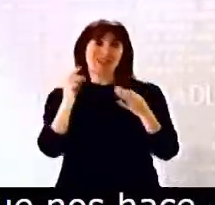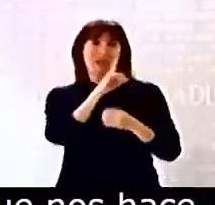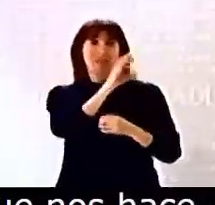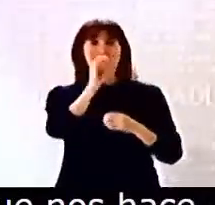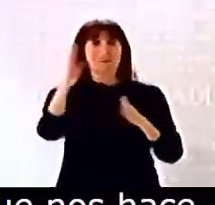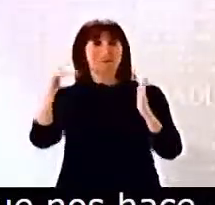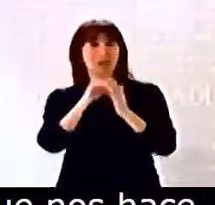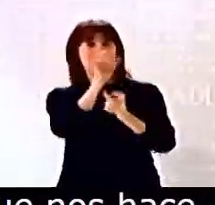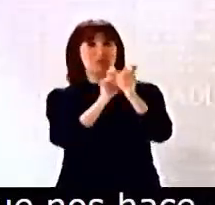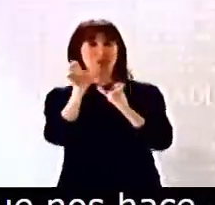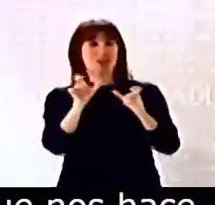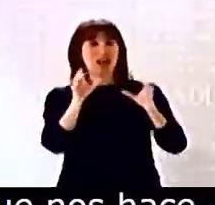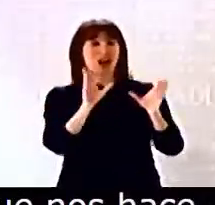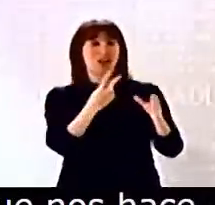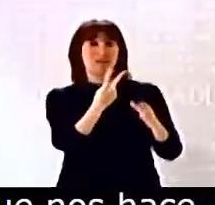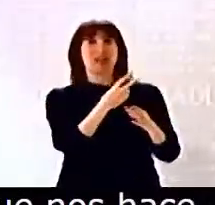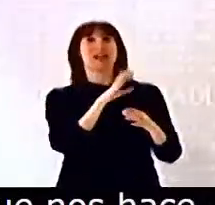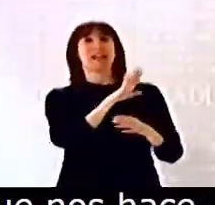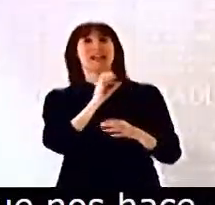100.000 habitantes,